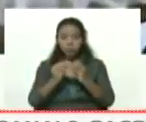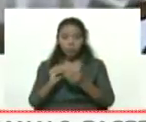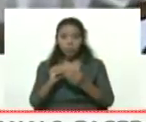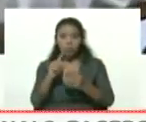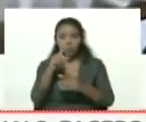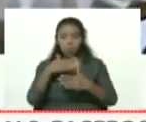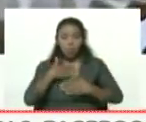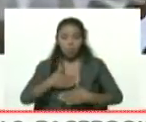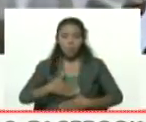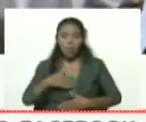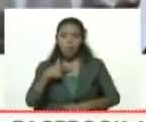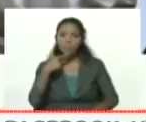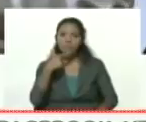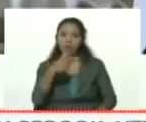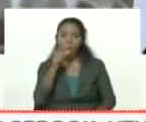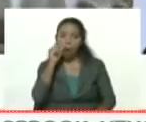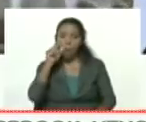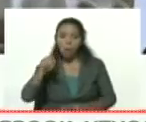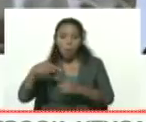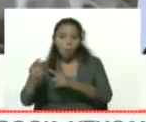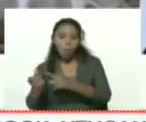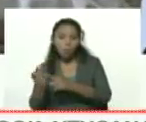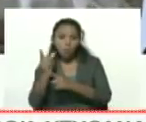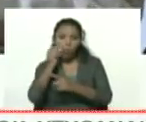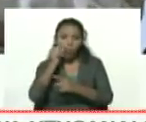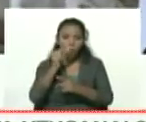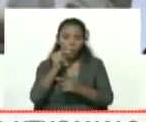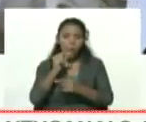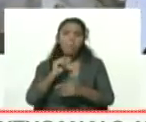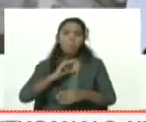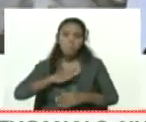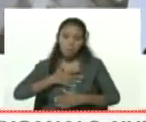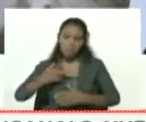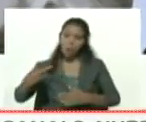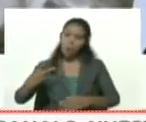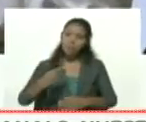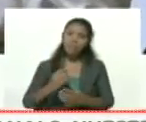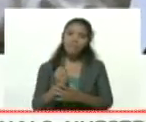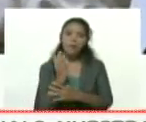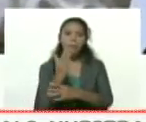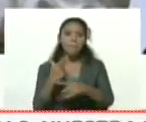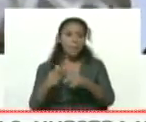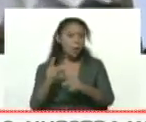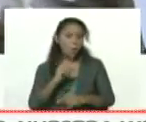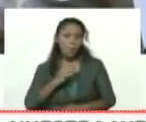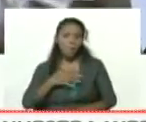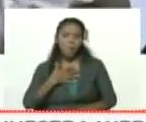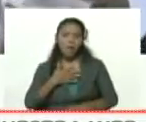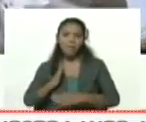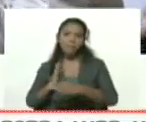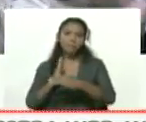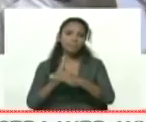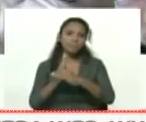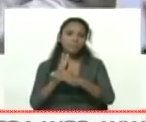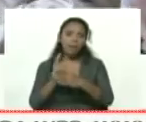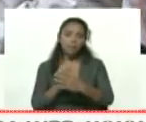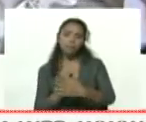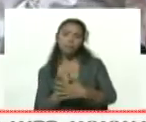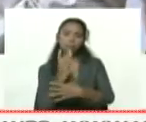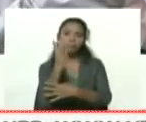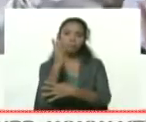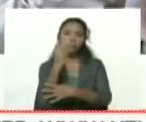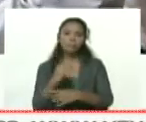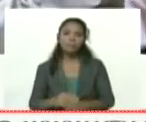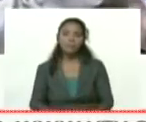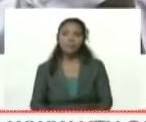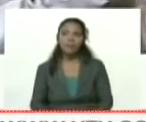dijo Neruda, podrán cortar las flores, pero no podrán detener la primavera. Gracias.